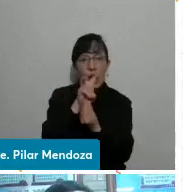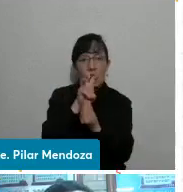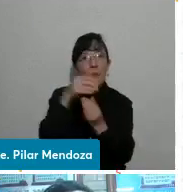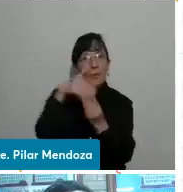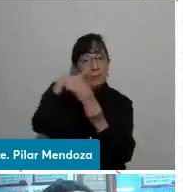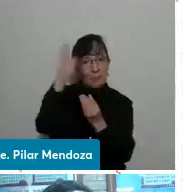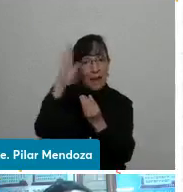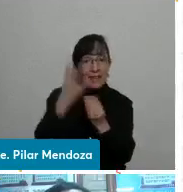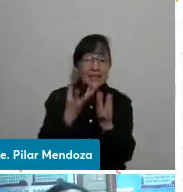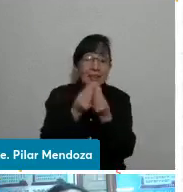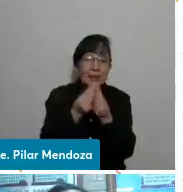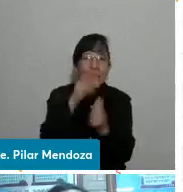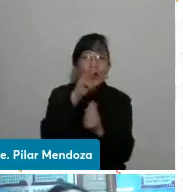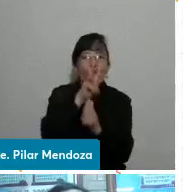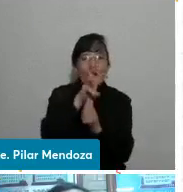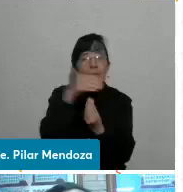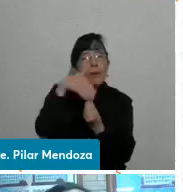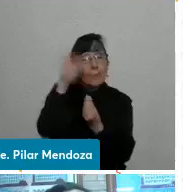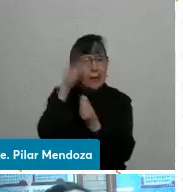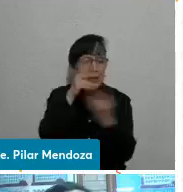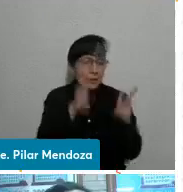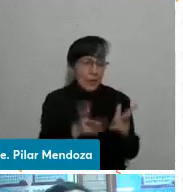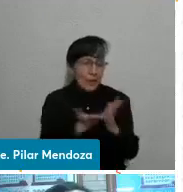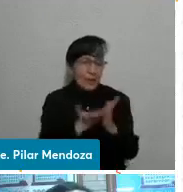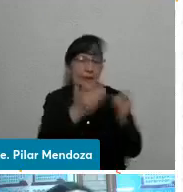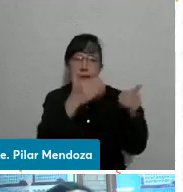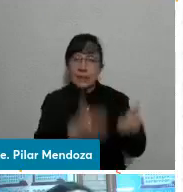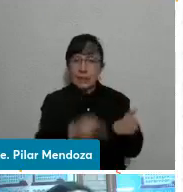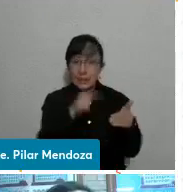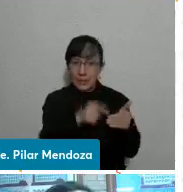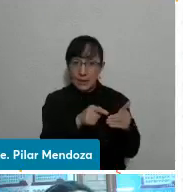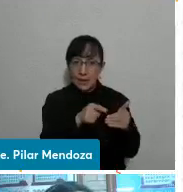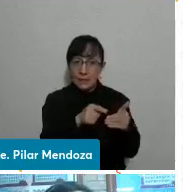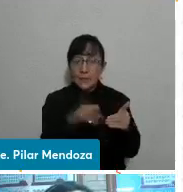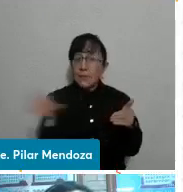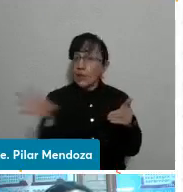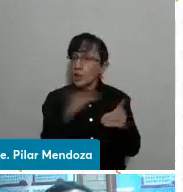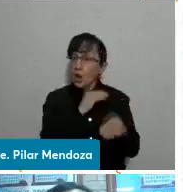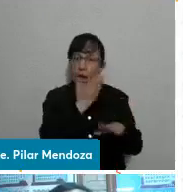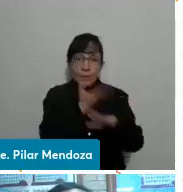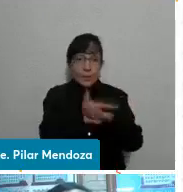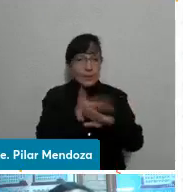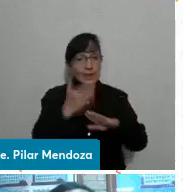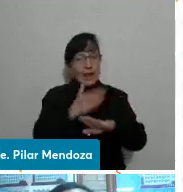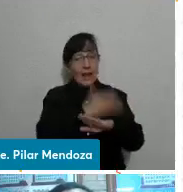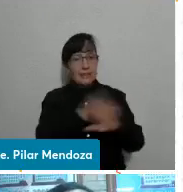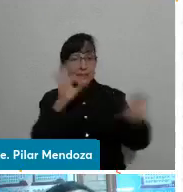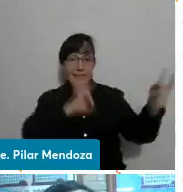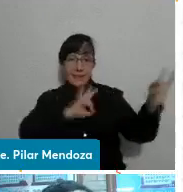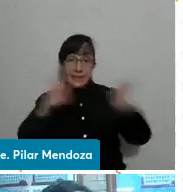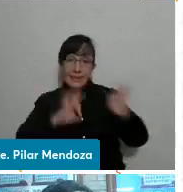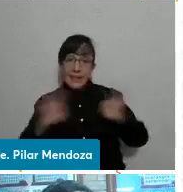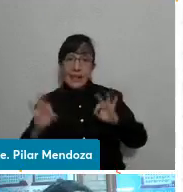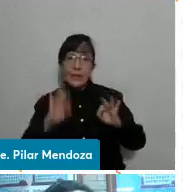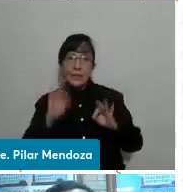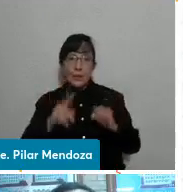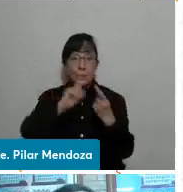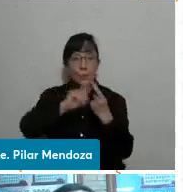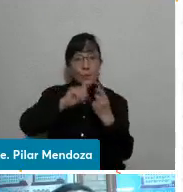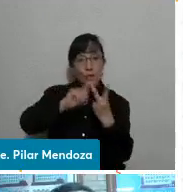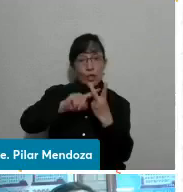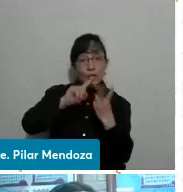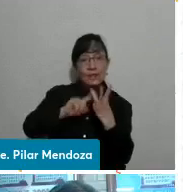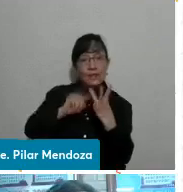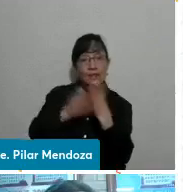con discapacidad. Hemos desarrollado toda esta propuesta enmarcada en una triada pedagógica